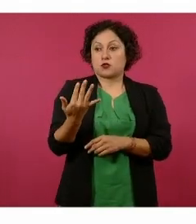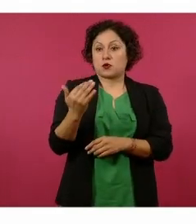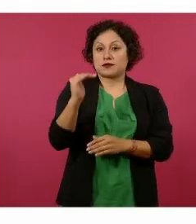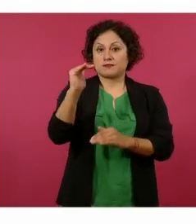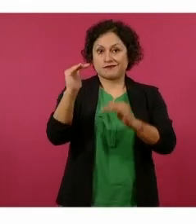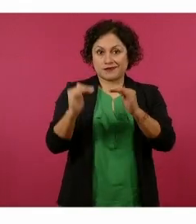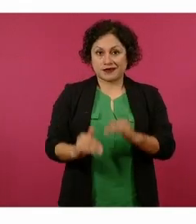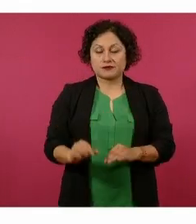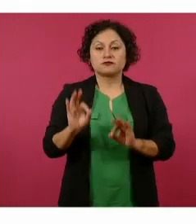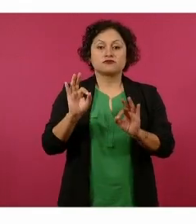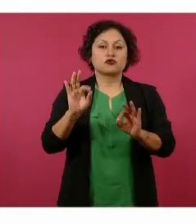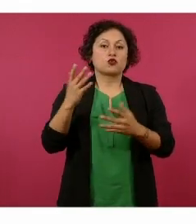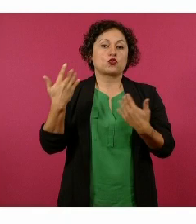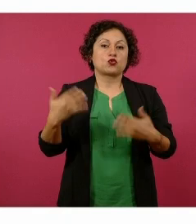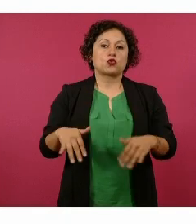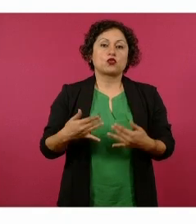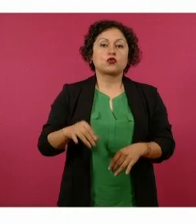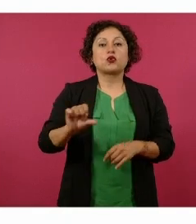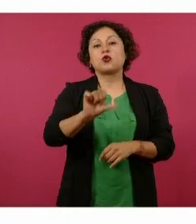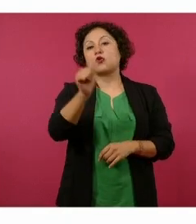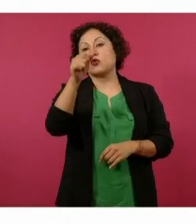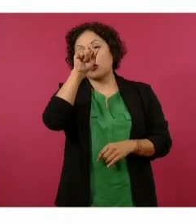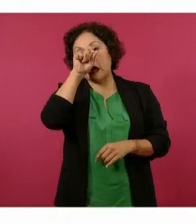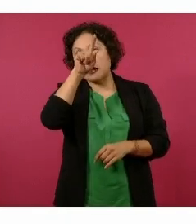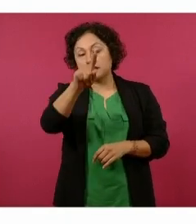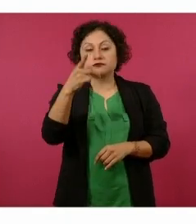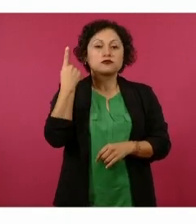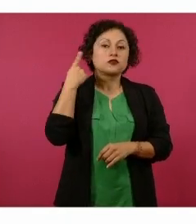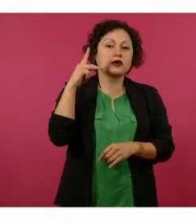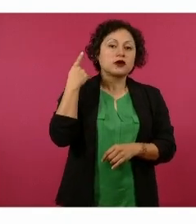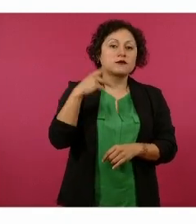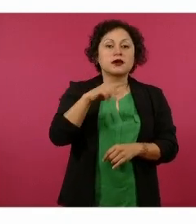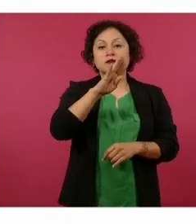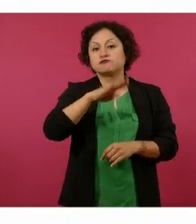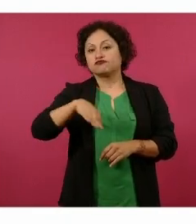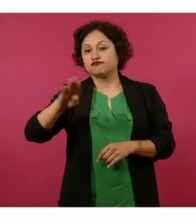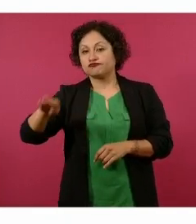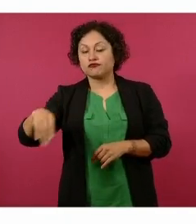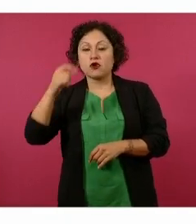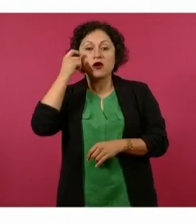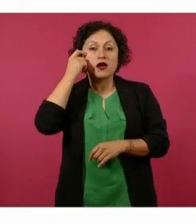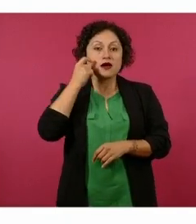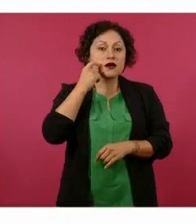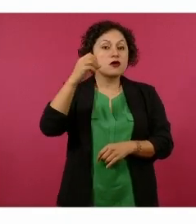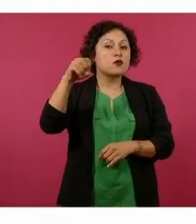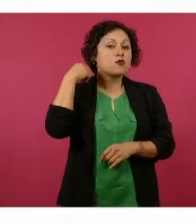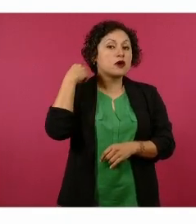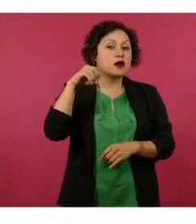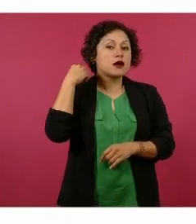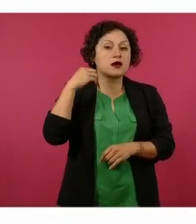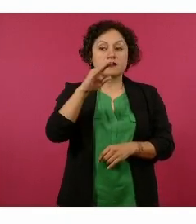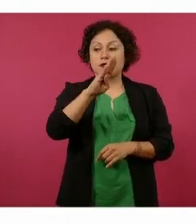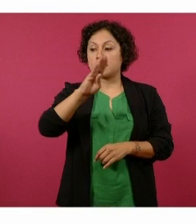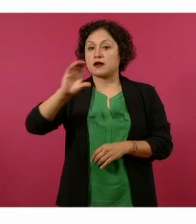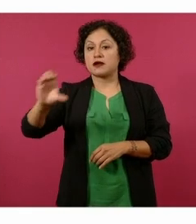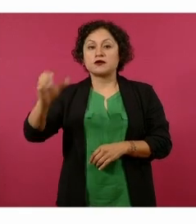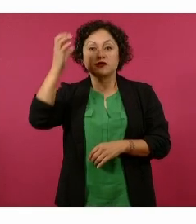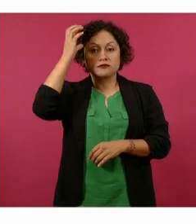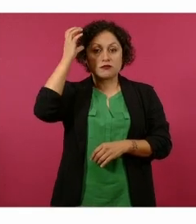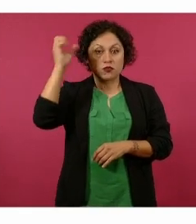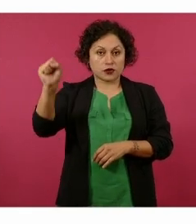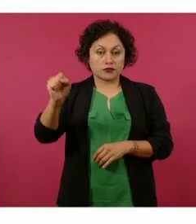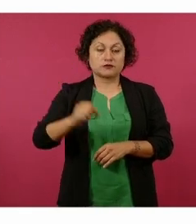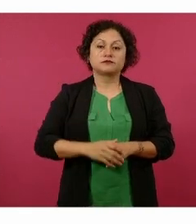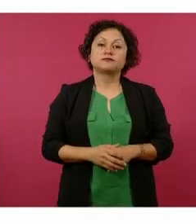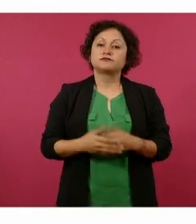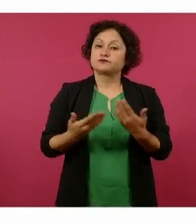por kilo, además de otros casos en Jalisco, Puebla, Michoacán, Guerrero, Oaxaca, Baja California y Morelos. Como les